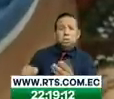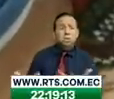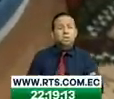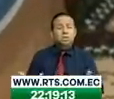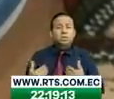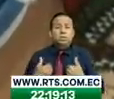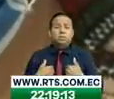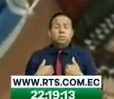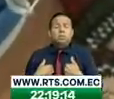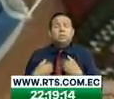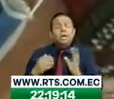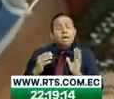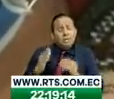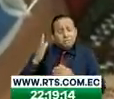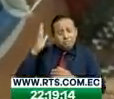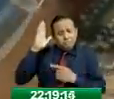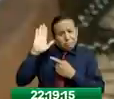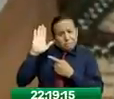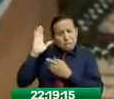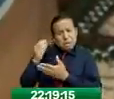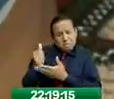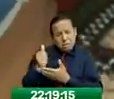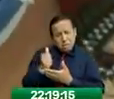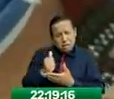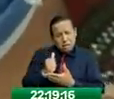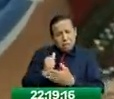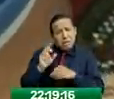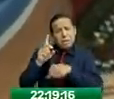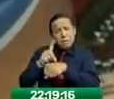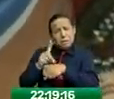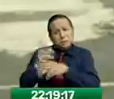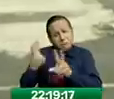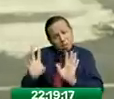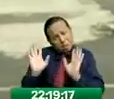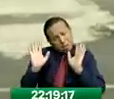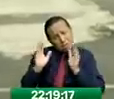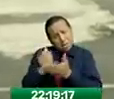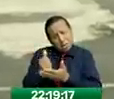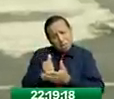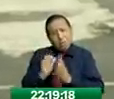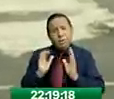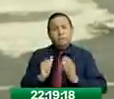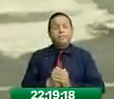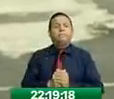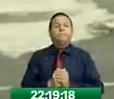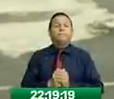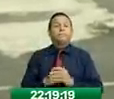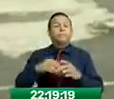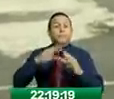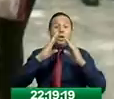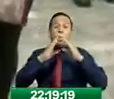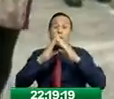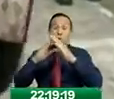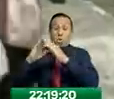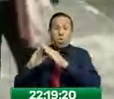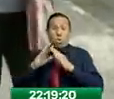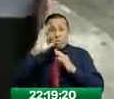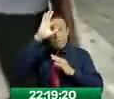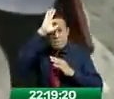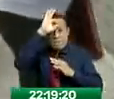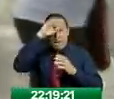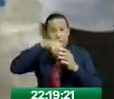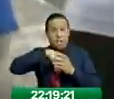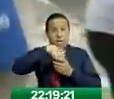Dios es el único que nos puede ayudar en todo. Después los médicos, señorita. En los exteriores de las casas de salud de Quito que atienden